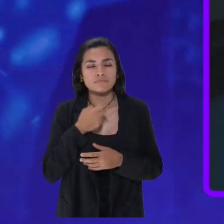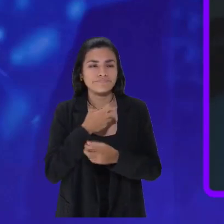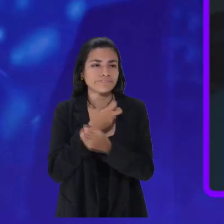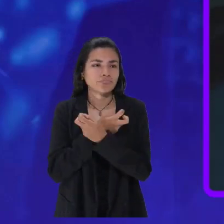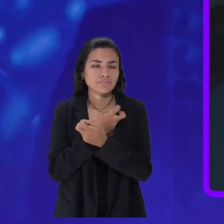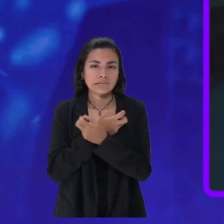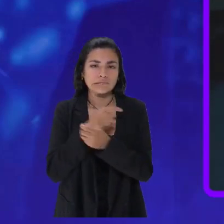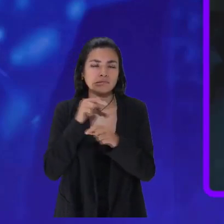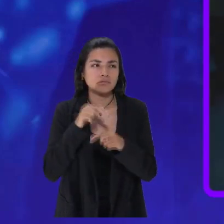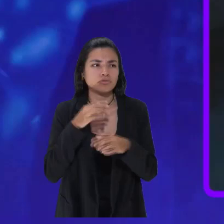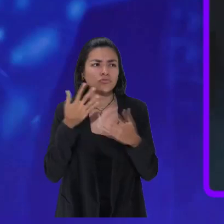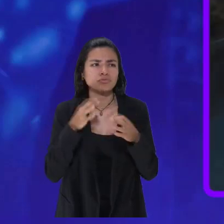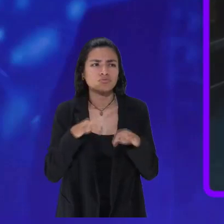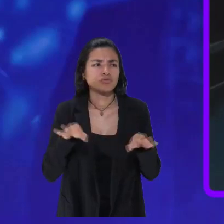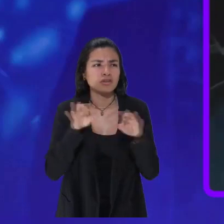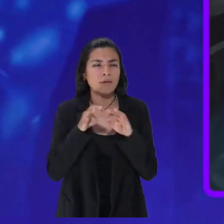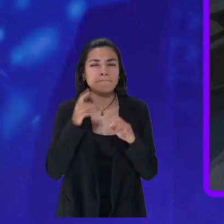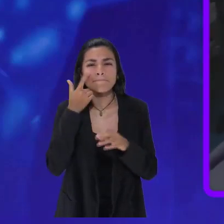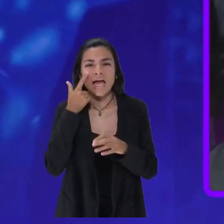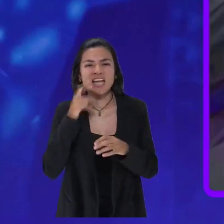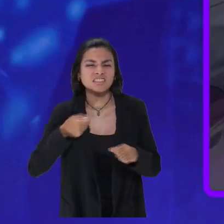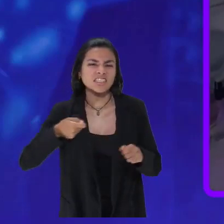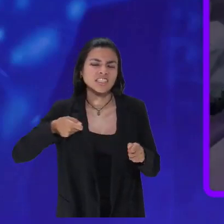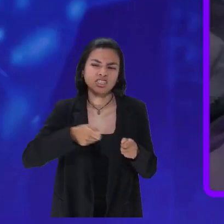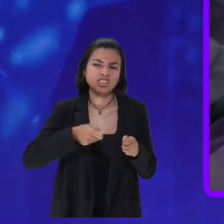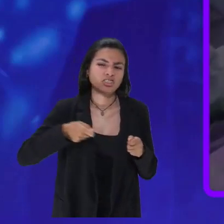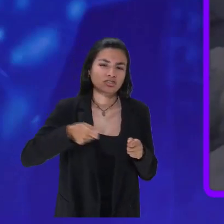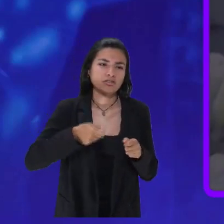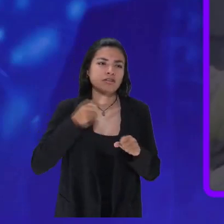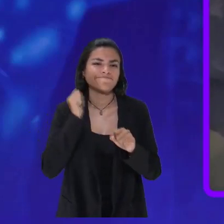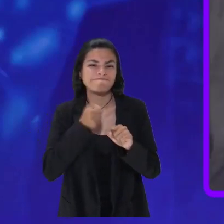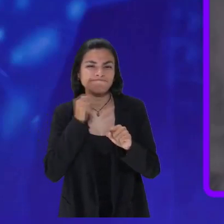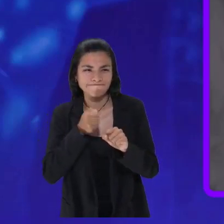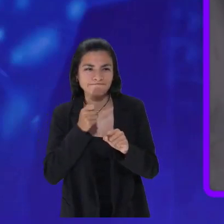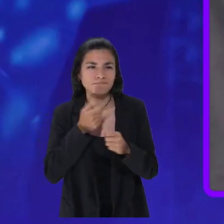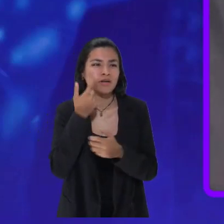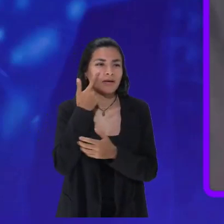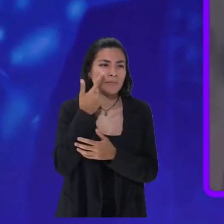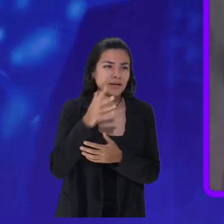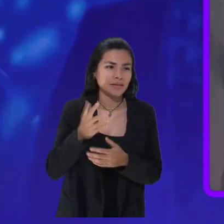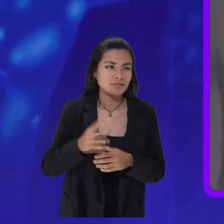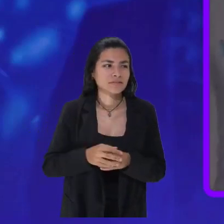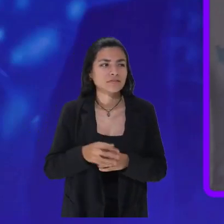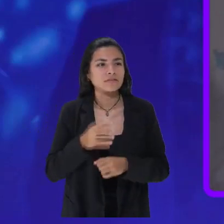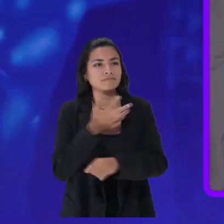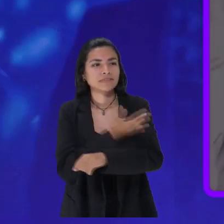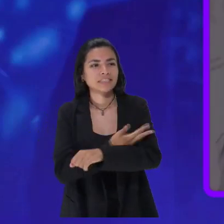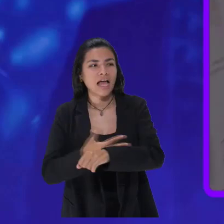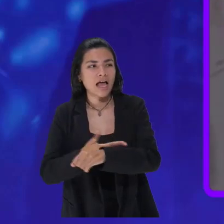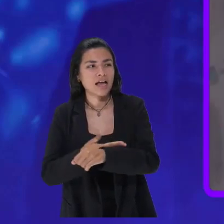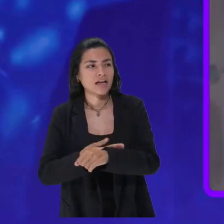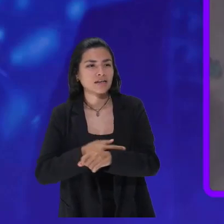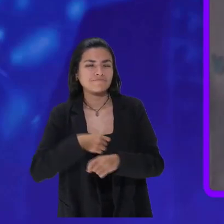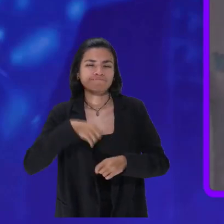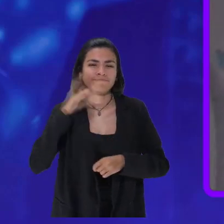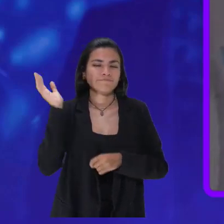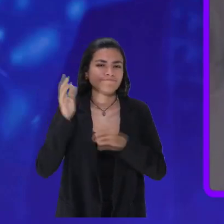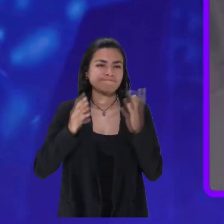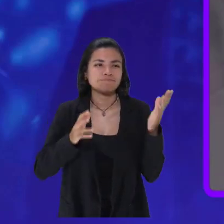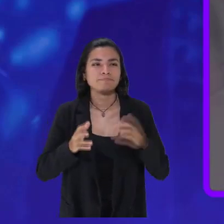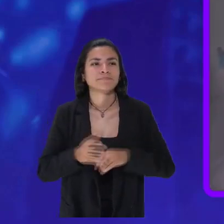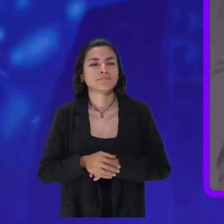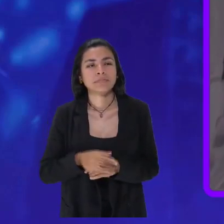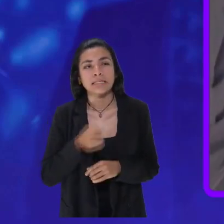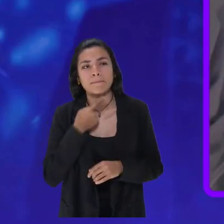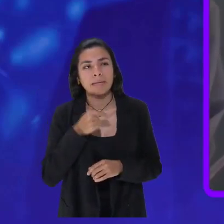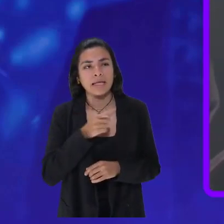es una carpintería, esos con taladros, serruchos, machete, es espectacular, eso vuela sangre para todo lado. A mí me encanta. Yo